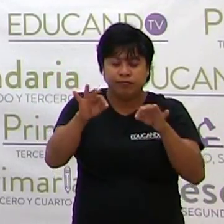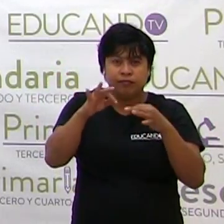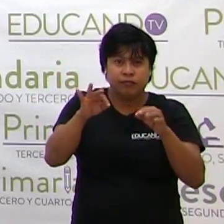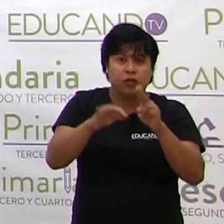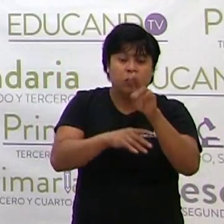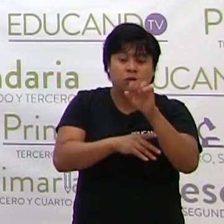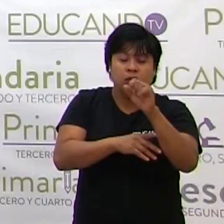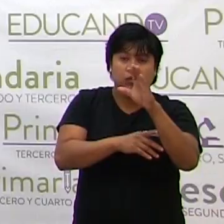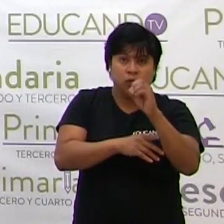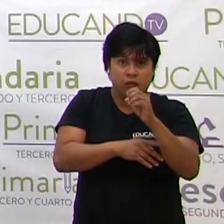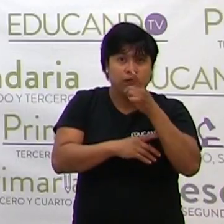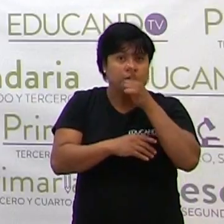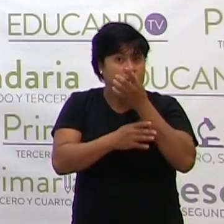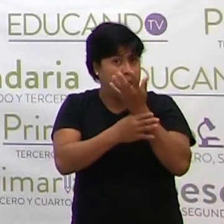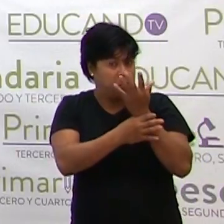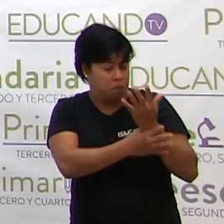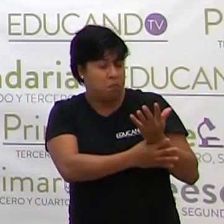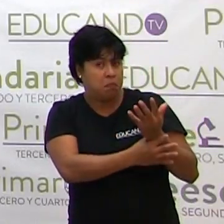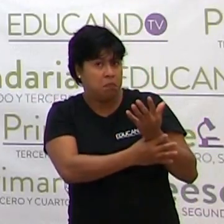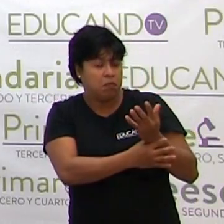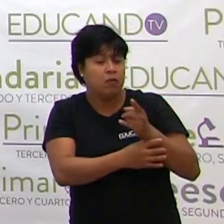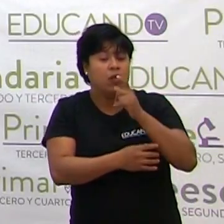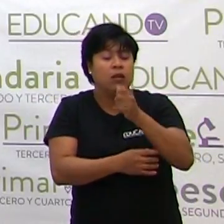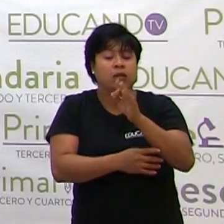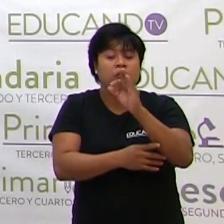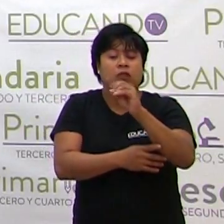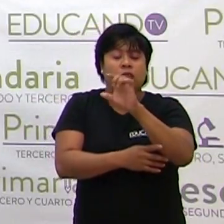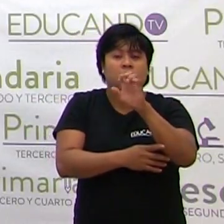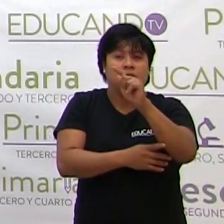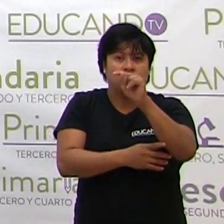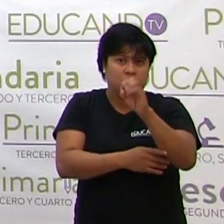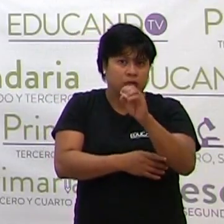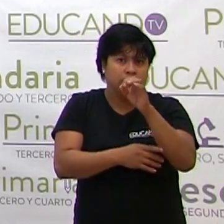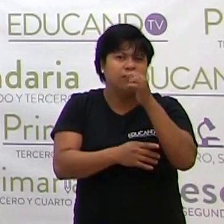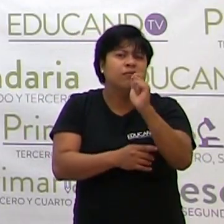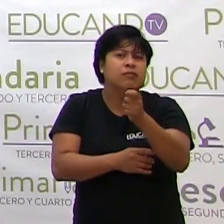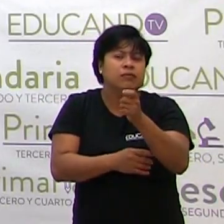UNESCO nos hace referencia de que un folleto